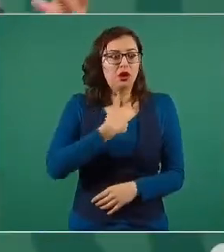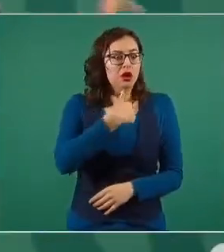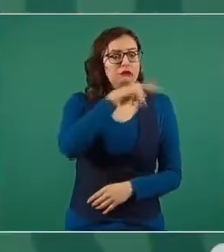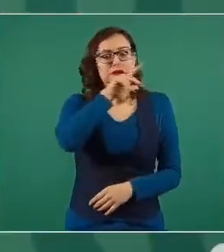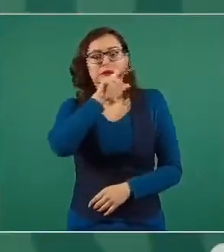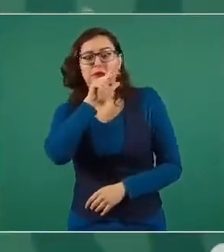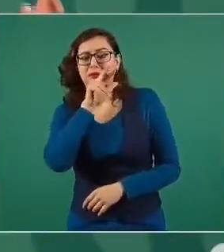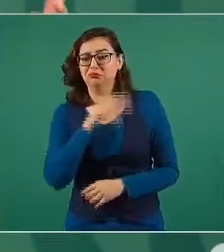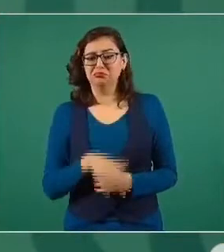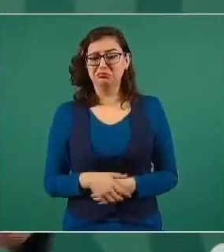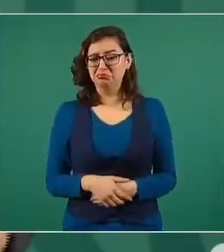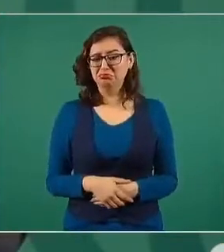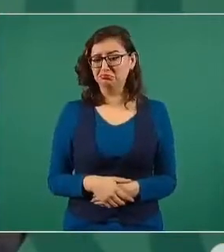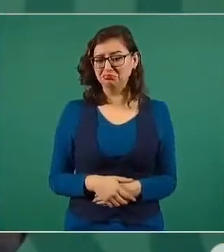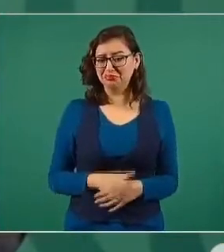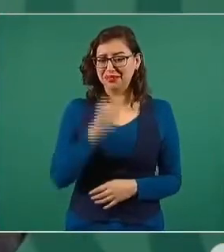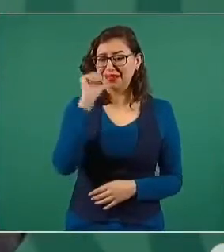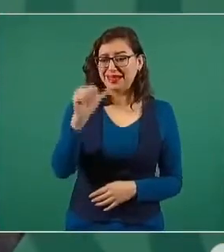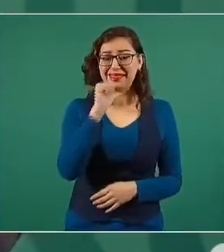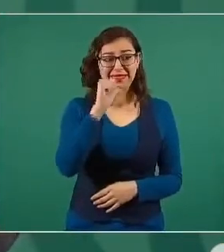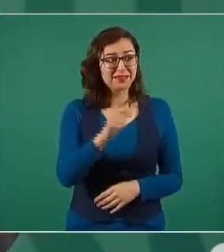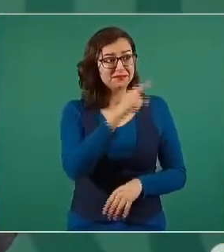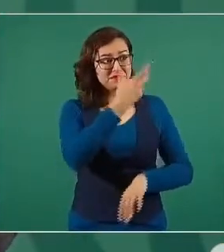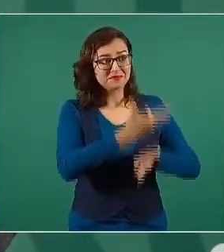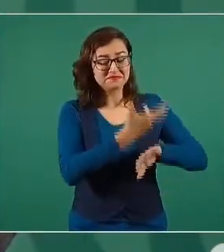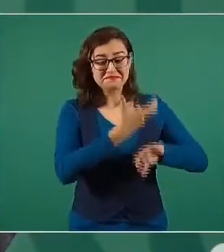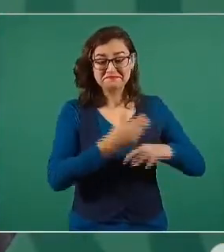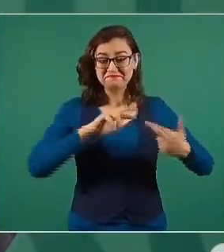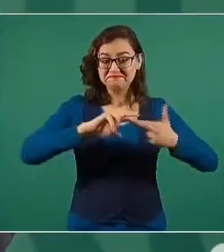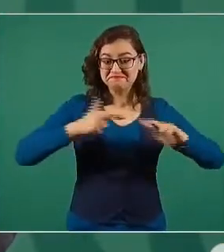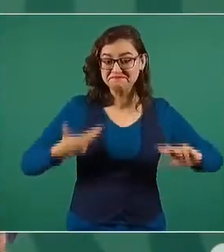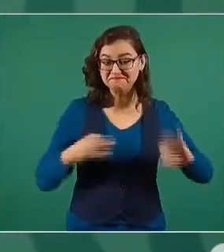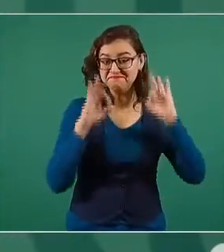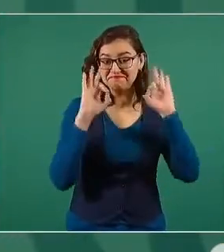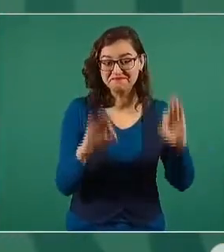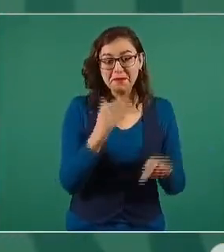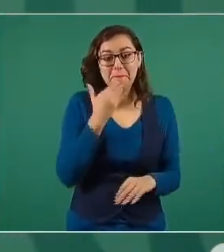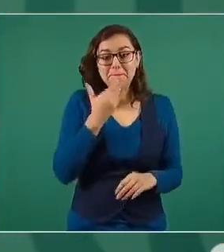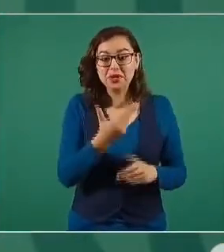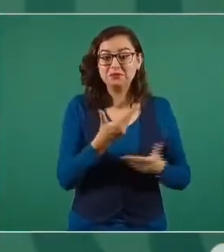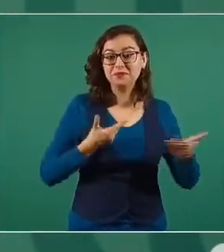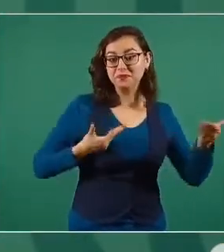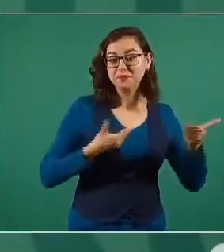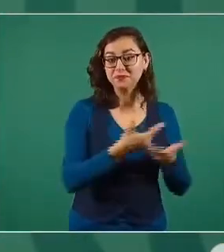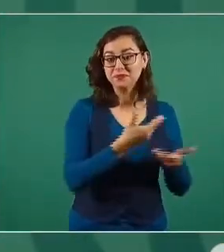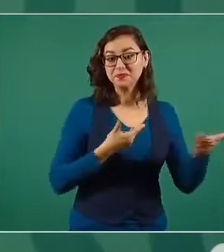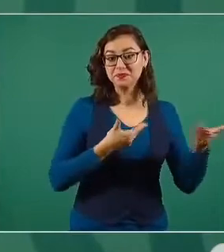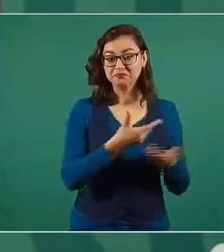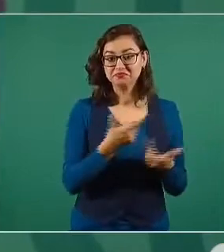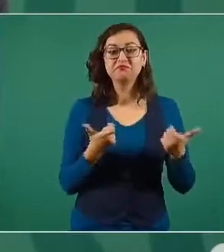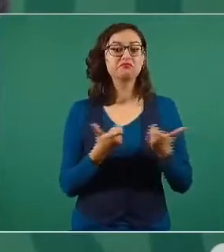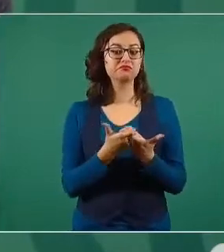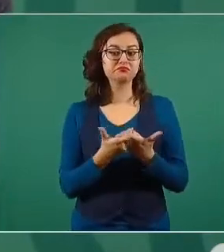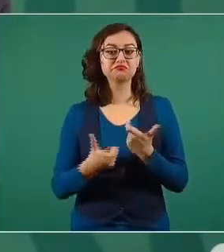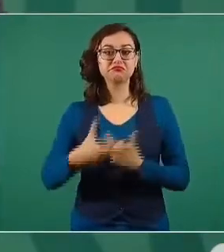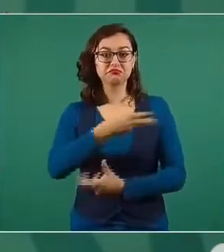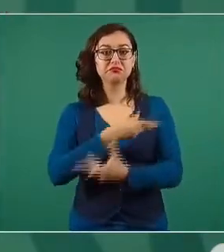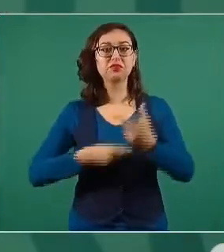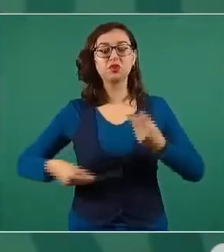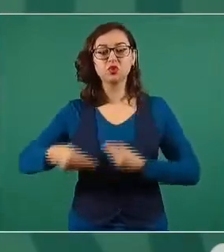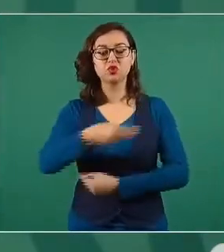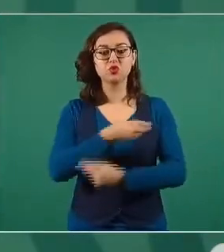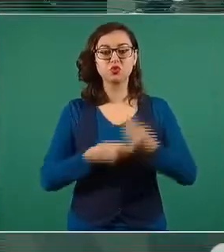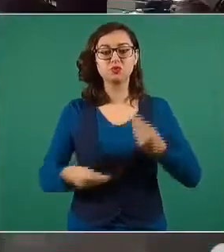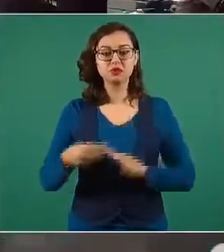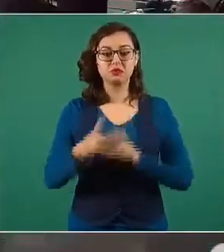Afortunadamente llevamos muy buena relación con el gobierno de Estados Unidos y una muy buena relación económica y comercial.